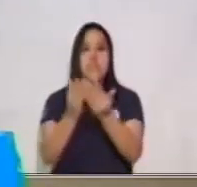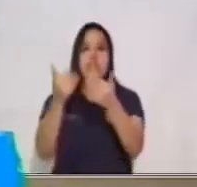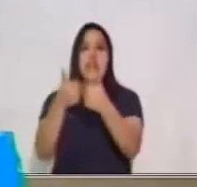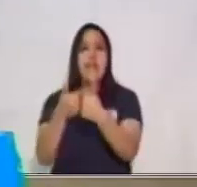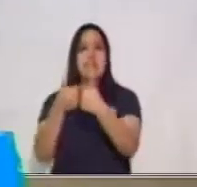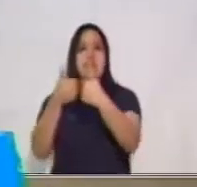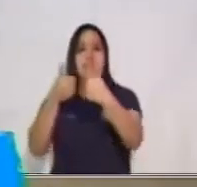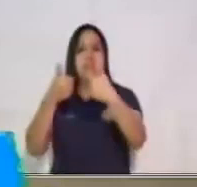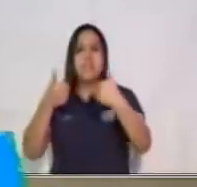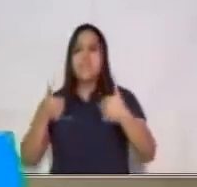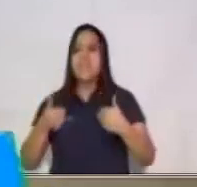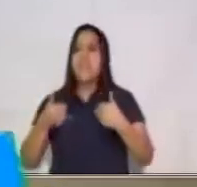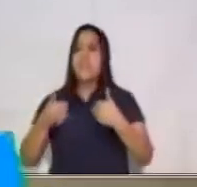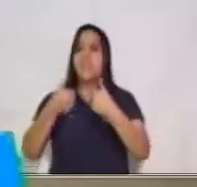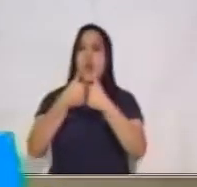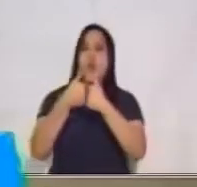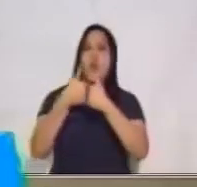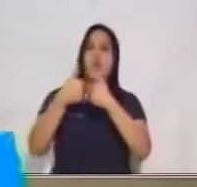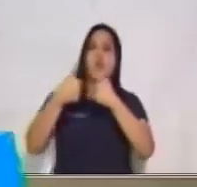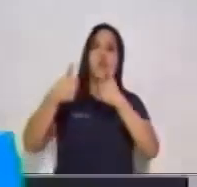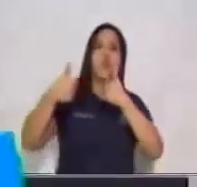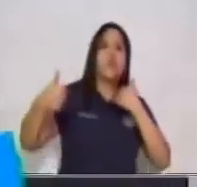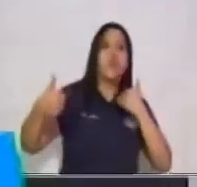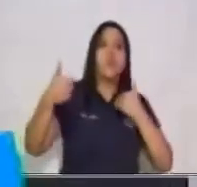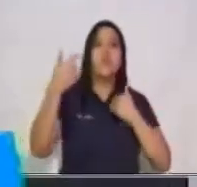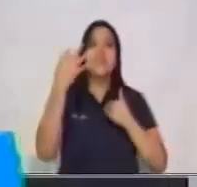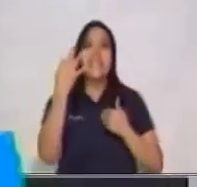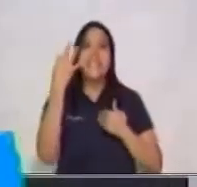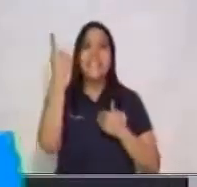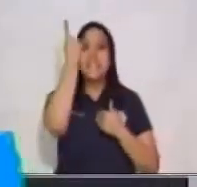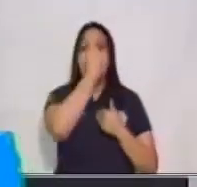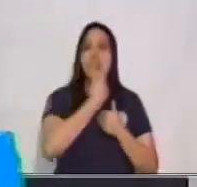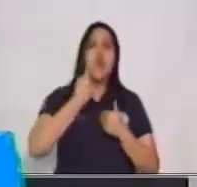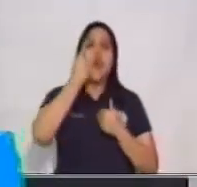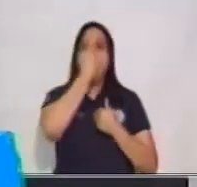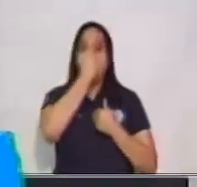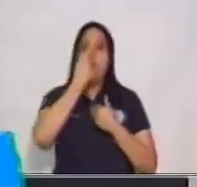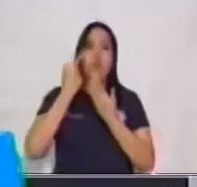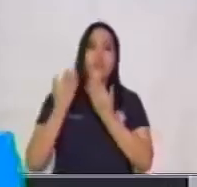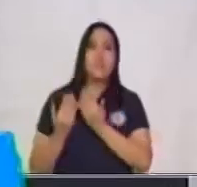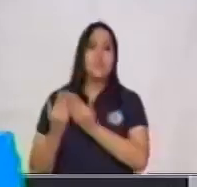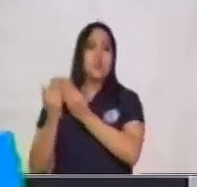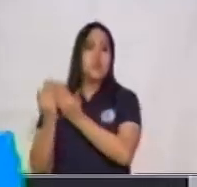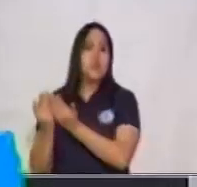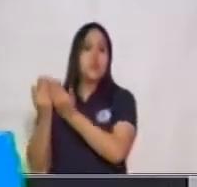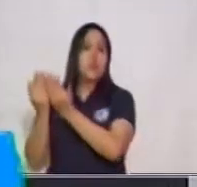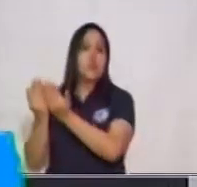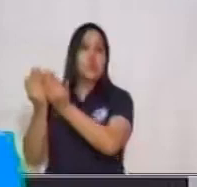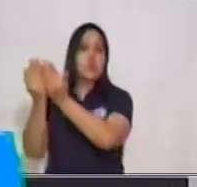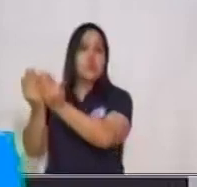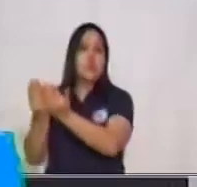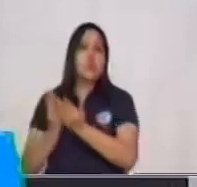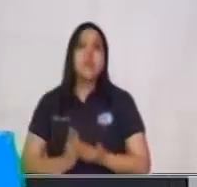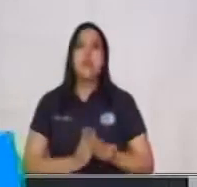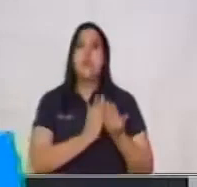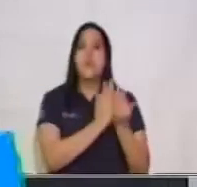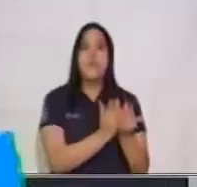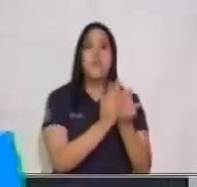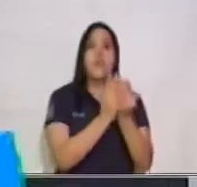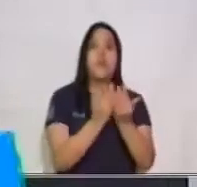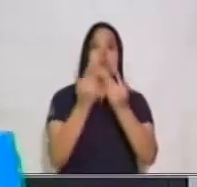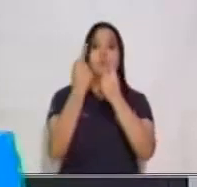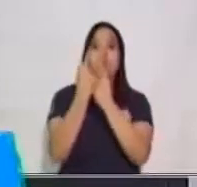separa después de 3 horas? Entonces debemos observar esto.